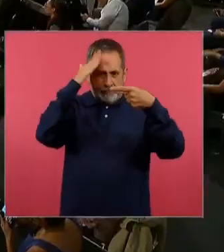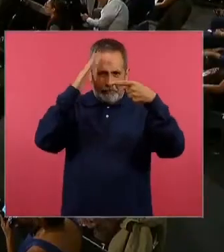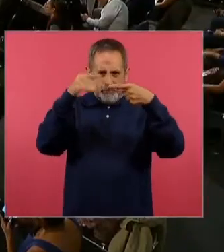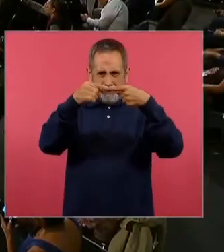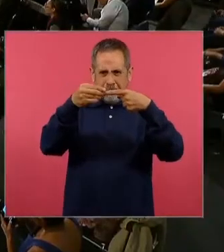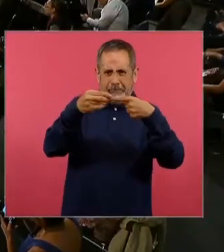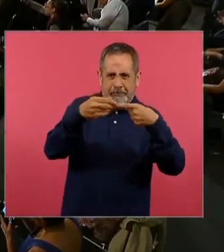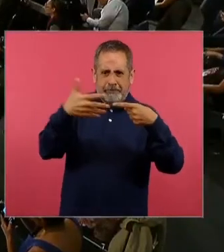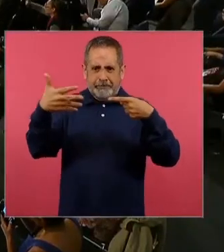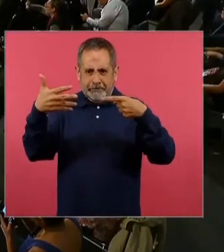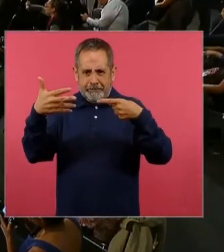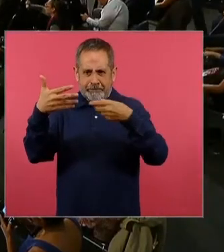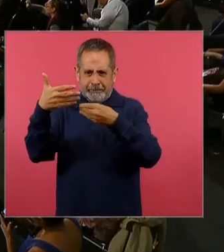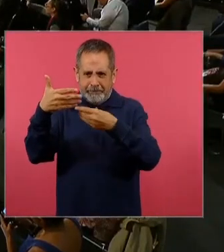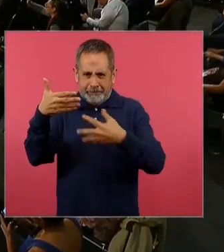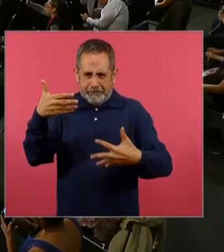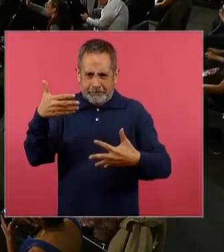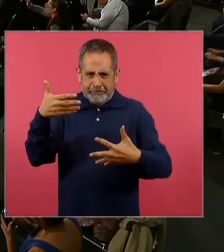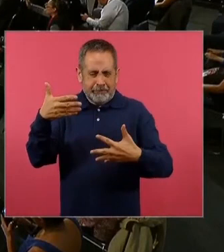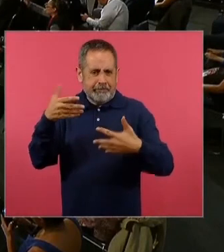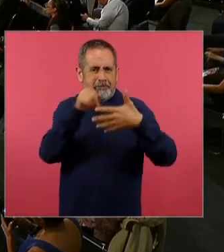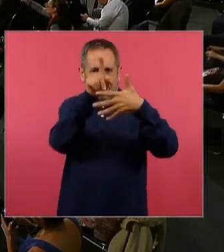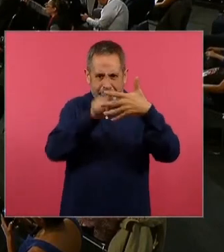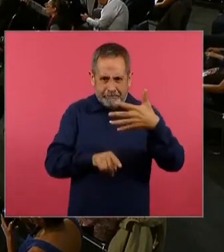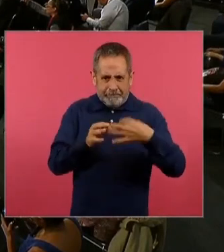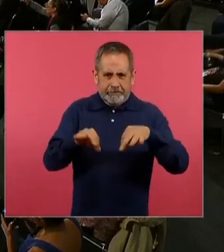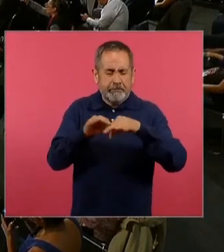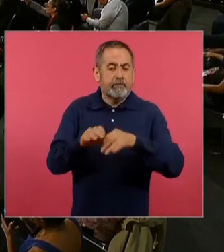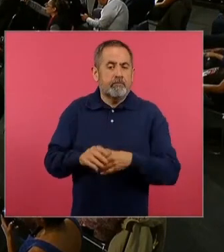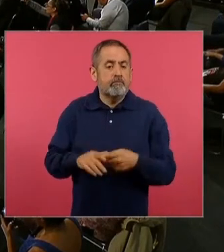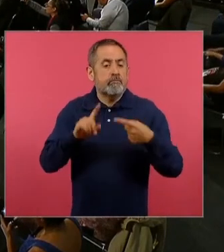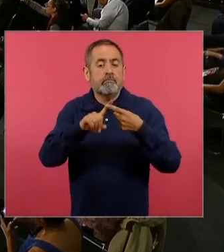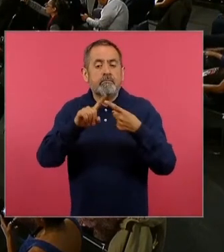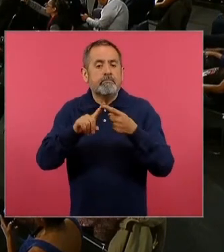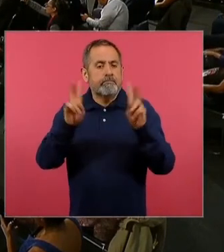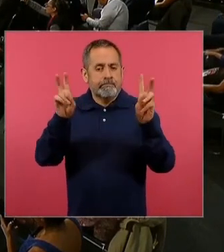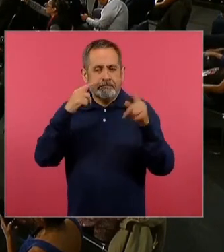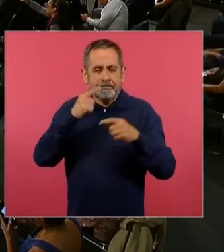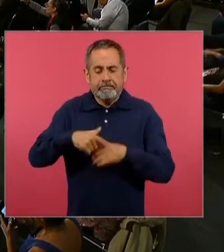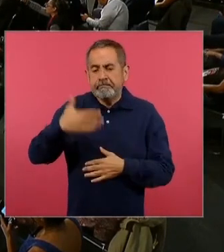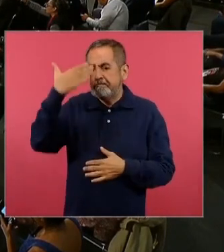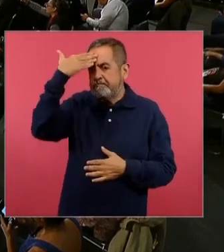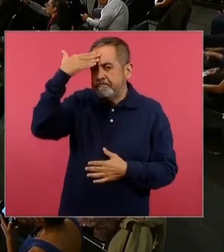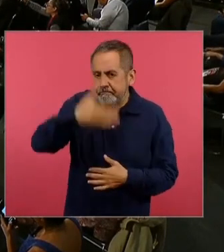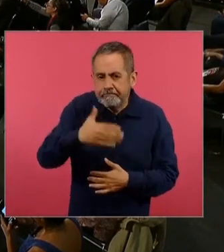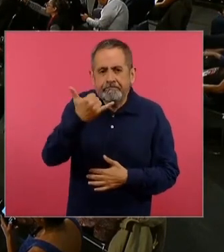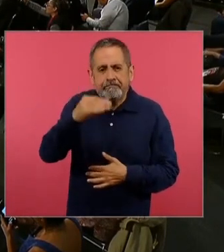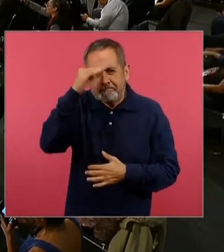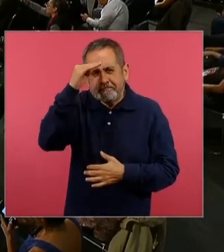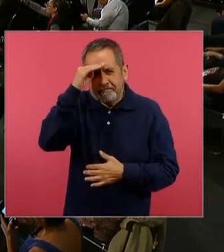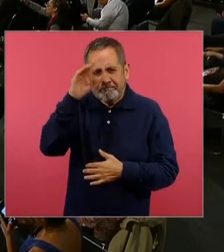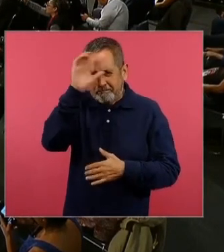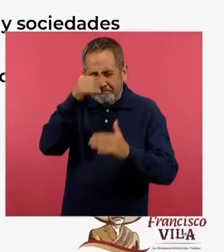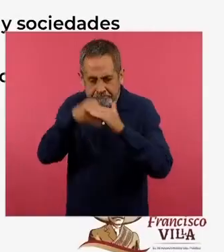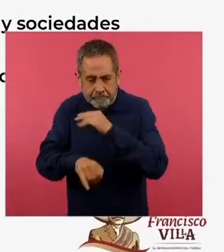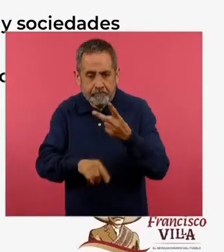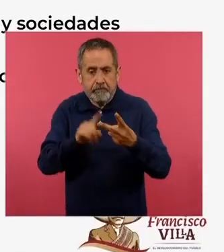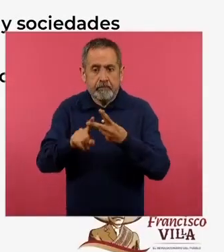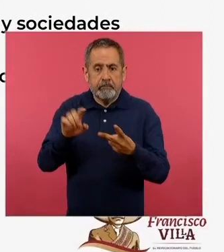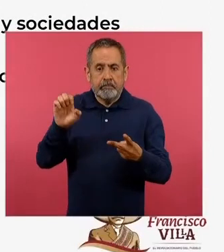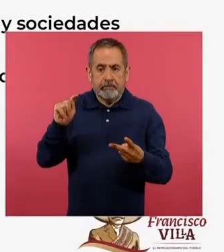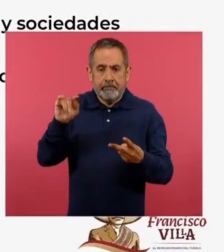formativos son estos: saberes y pensamiento científico, ética, naturaleza